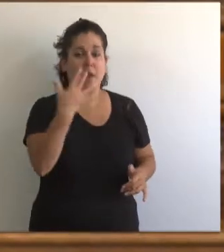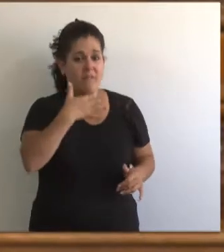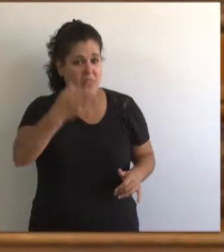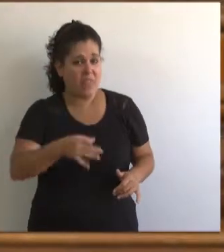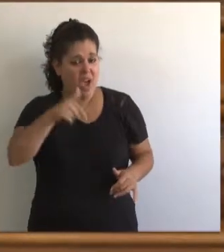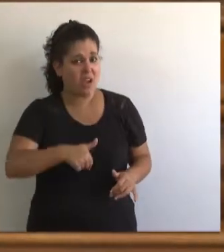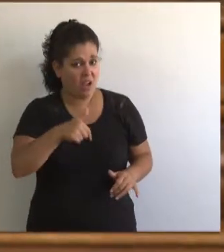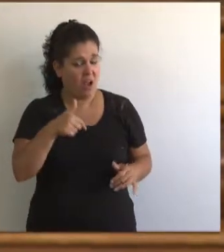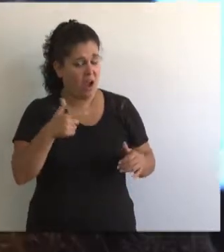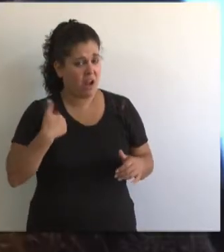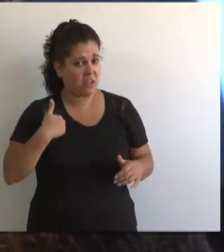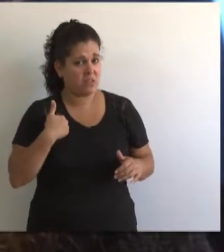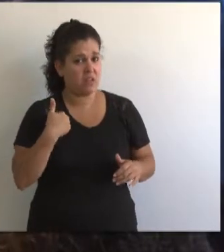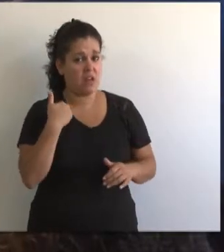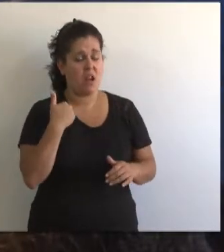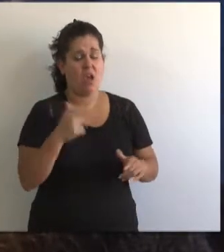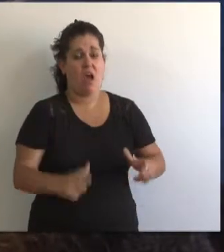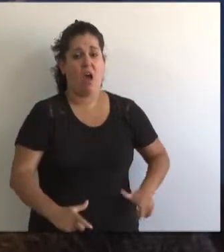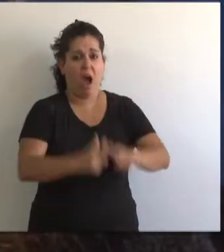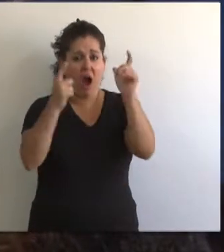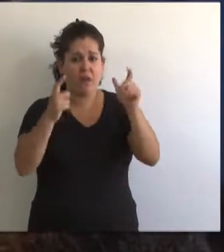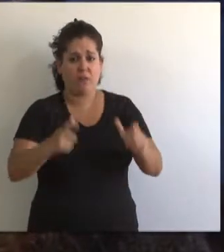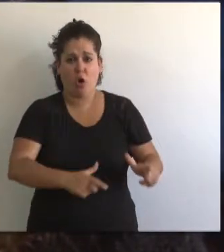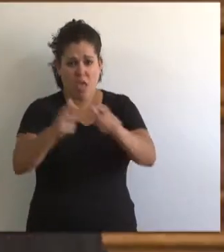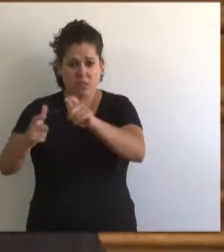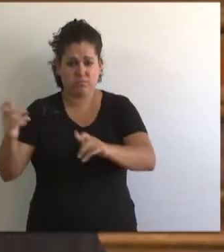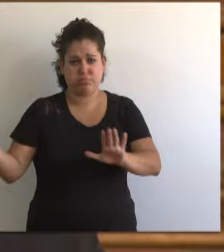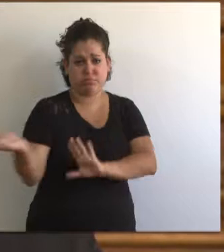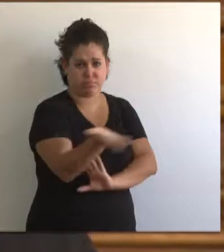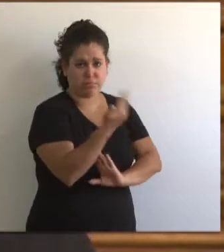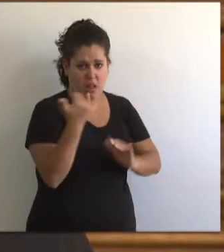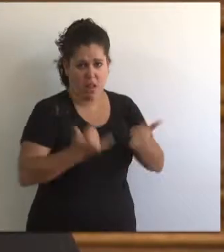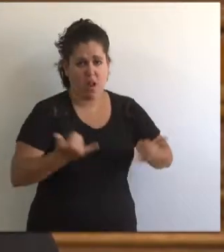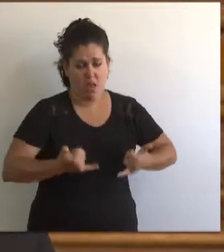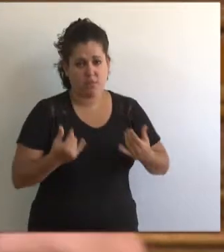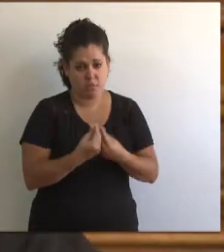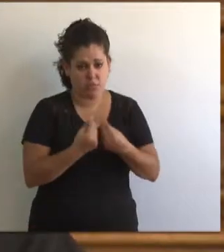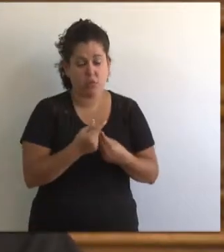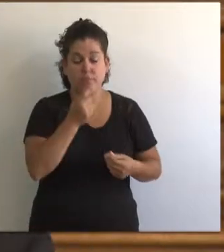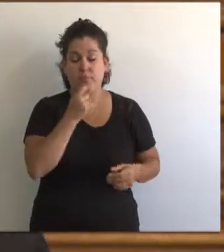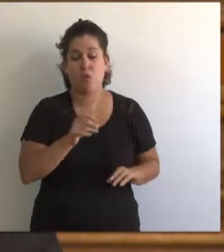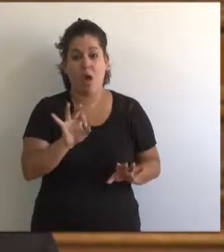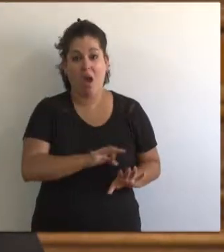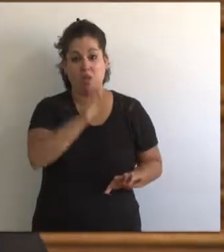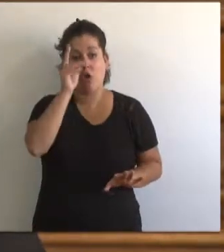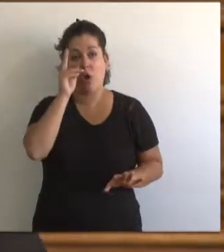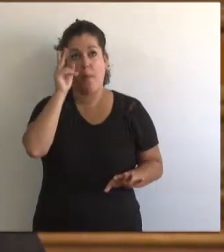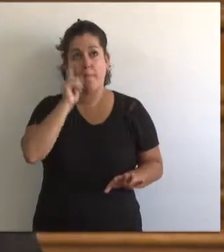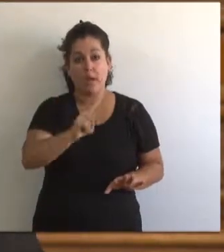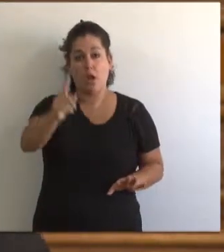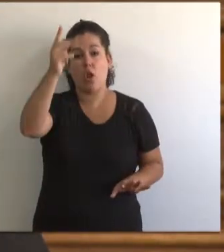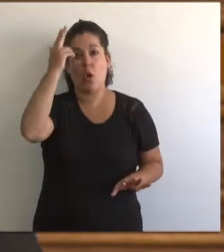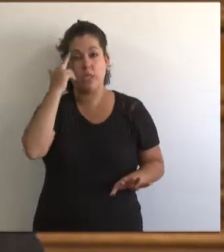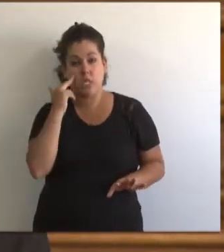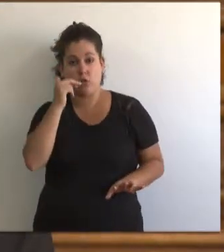Argentina de explotación forestal. Yo tengo acá algunos apuntes, algunos datos. Estaba leyendo antes de venir un censo del